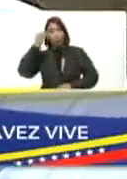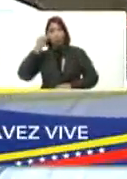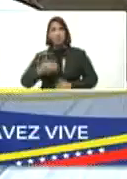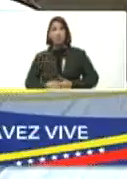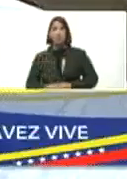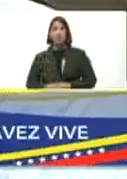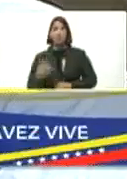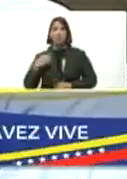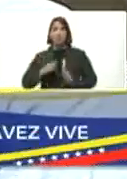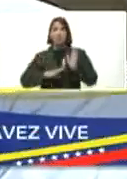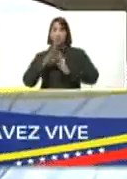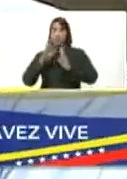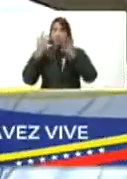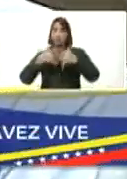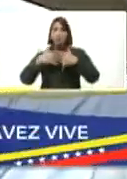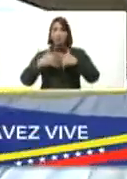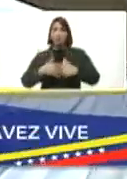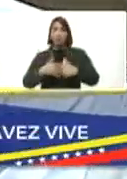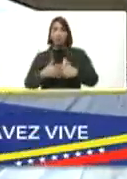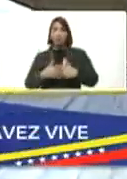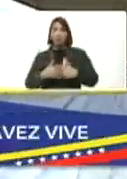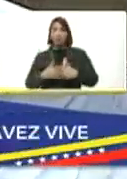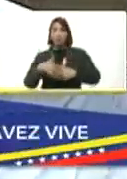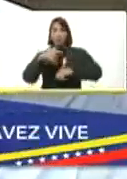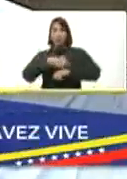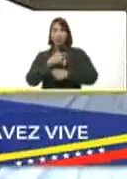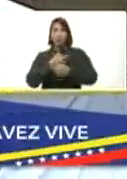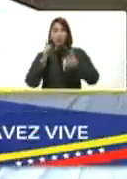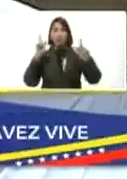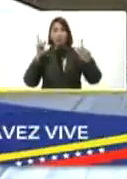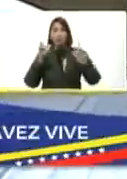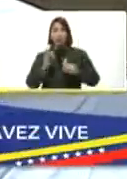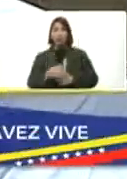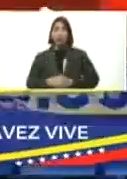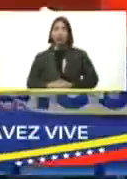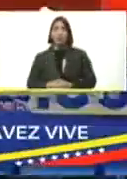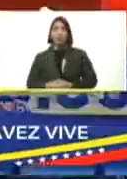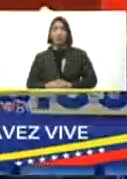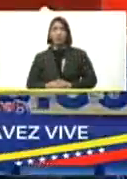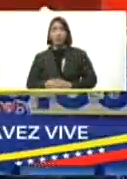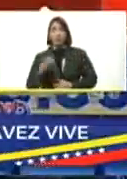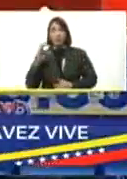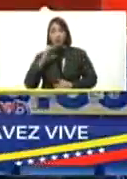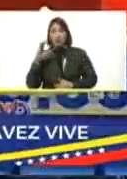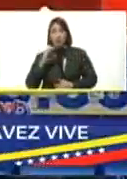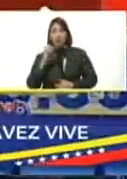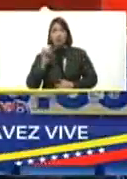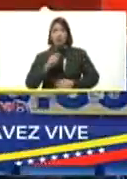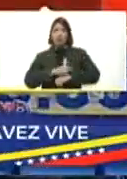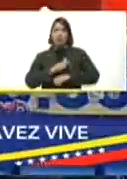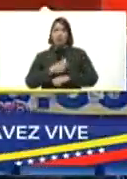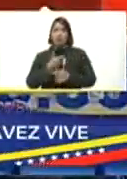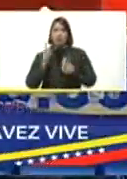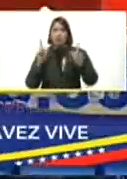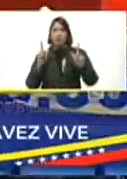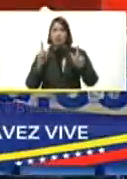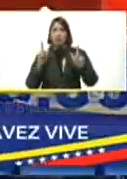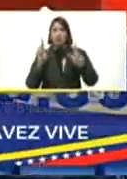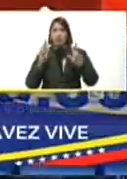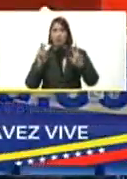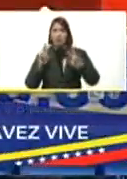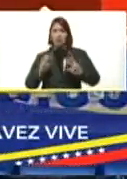un emprendimiento. En sus tiempos libres, puso una guaratica por allá por Caracas, y en sus tiempos libres se